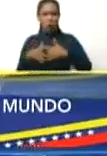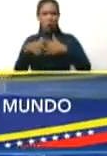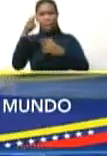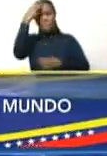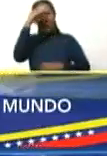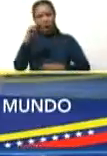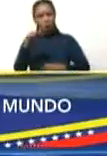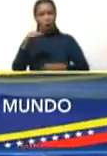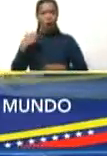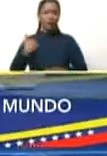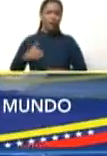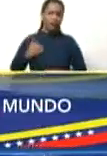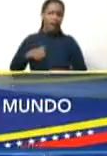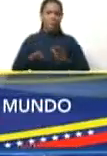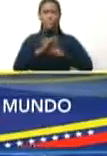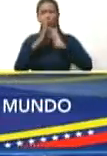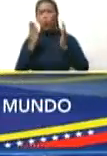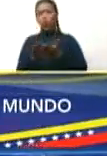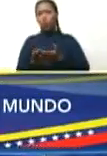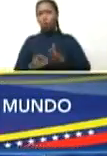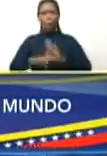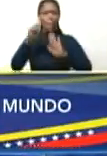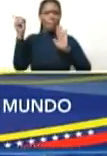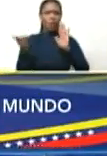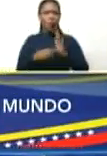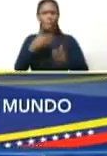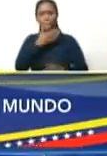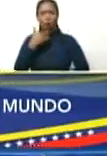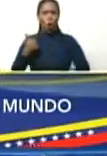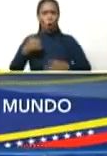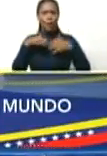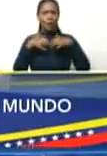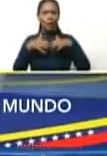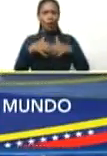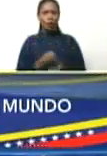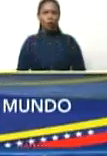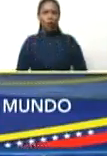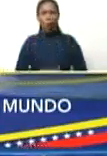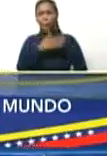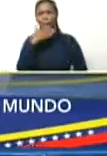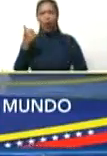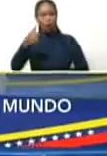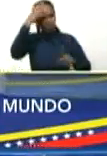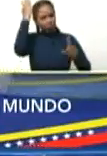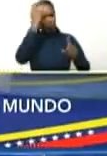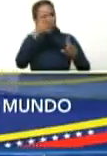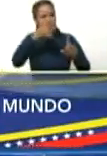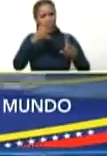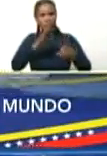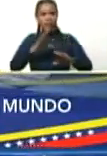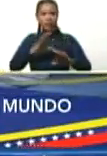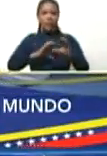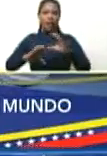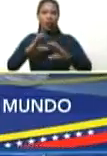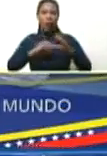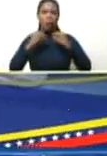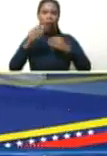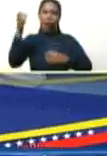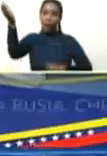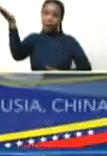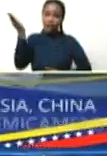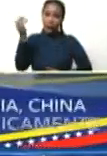México, de Argentina, del mundo entero, los mejores cerebros, los mejores formados, los mejores científicos, para que vengan